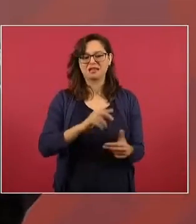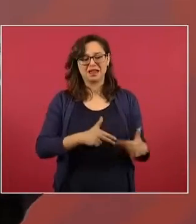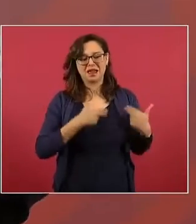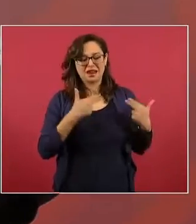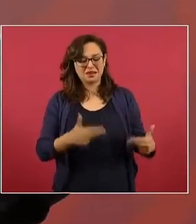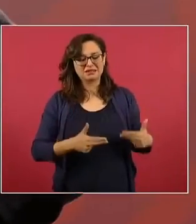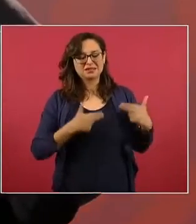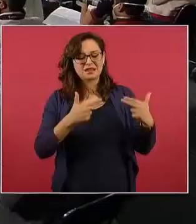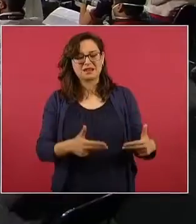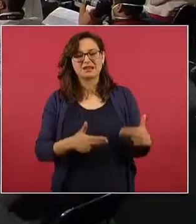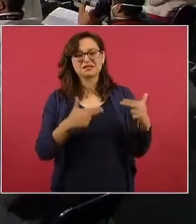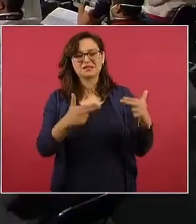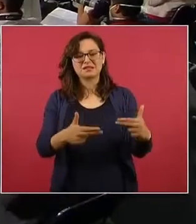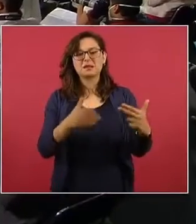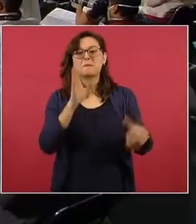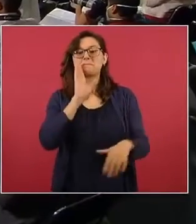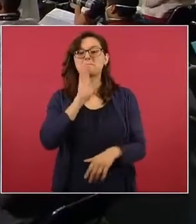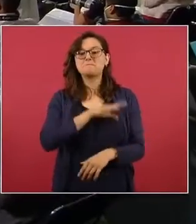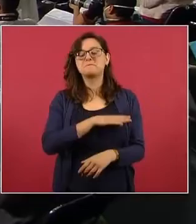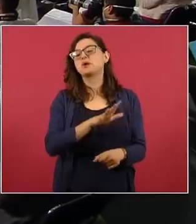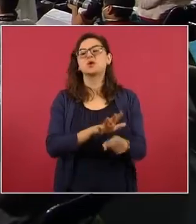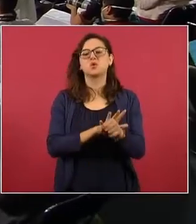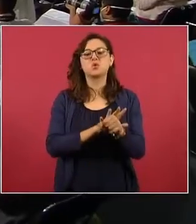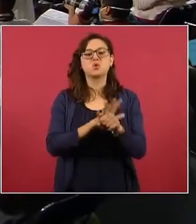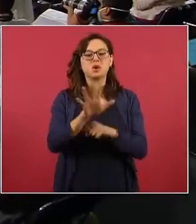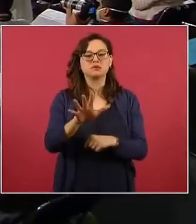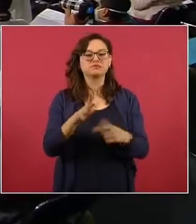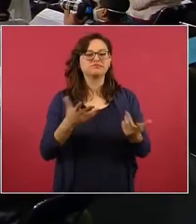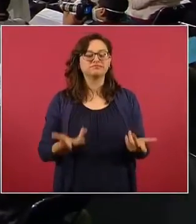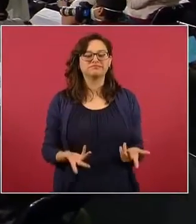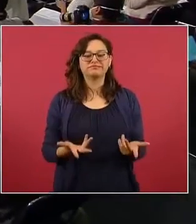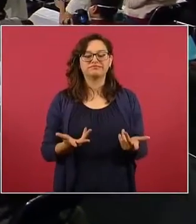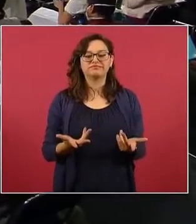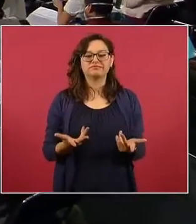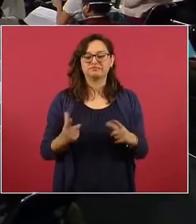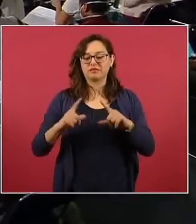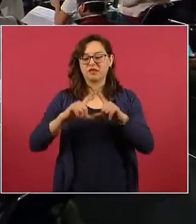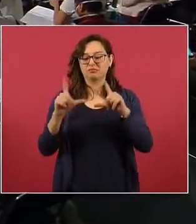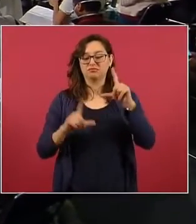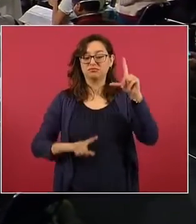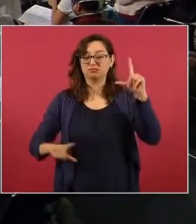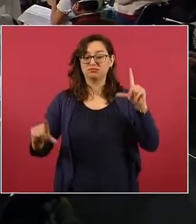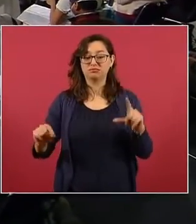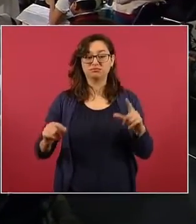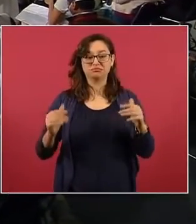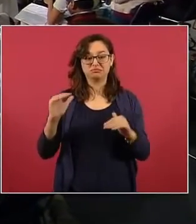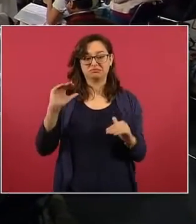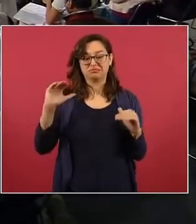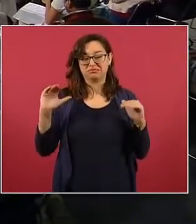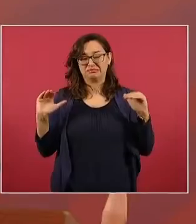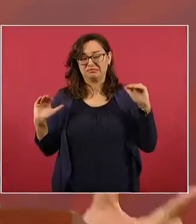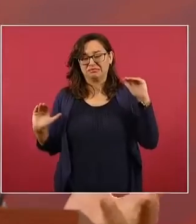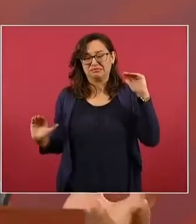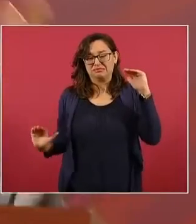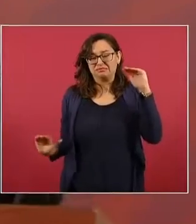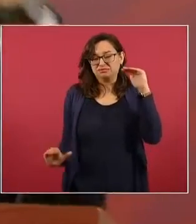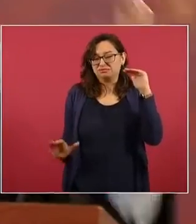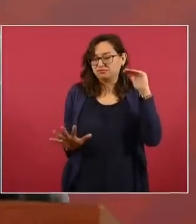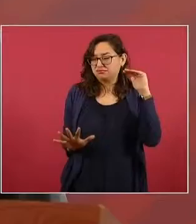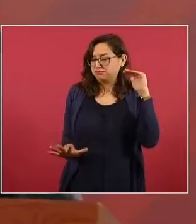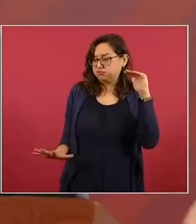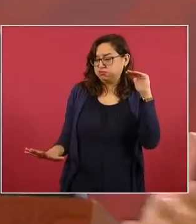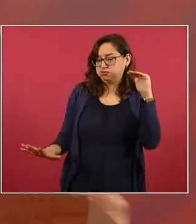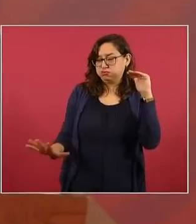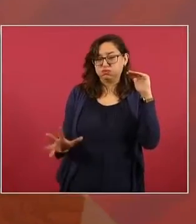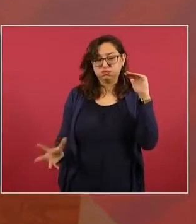hay una monstruosa desigualdad económica y social y los de arriba son